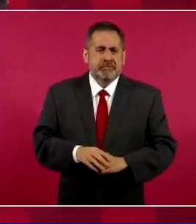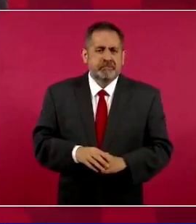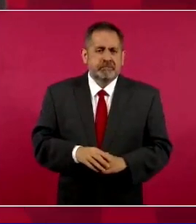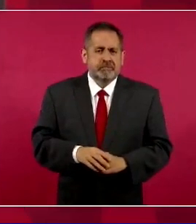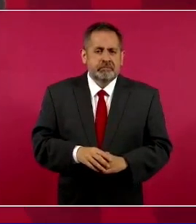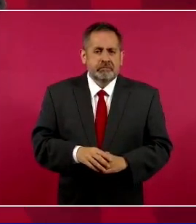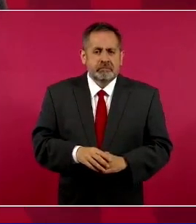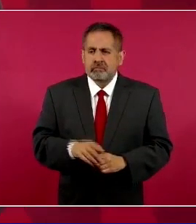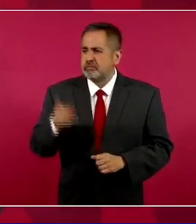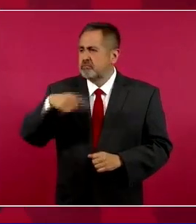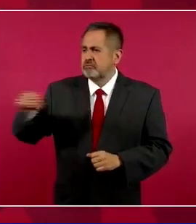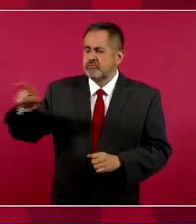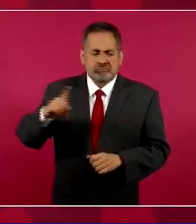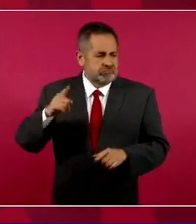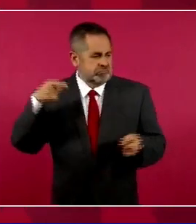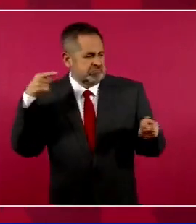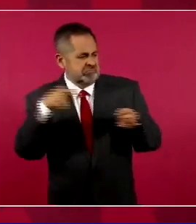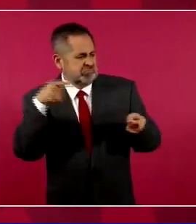lo ponen en su lugar.